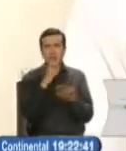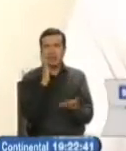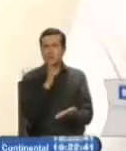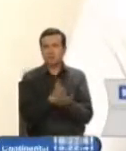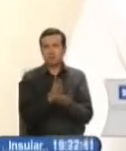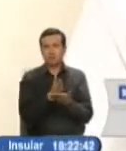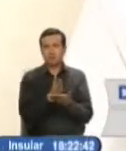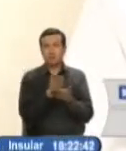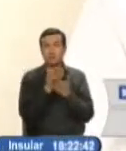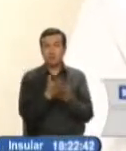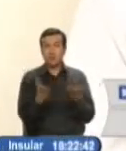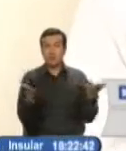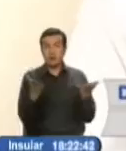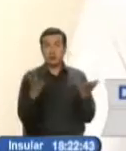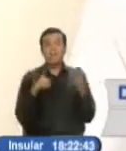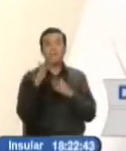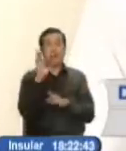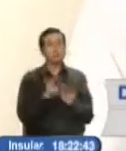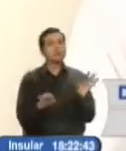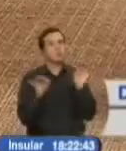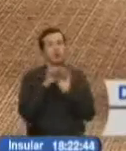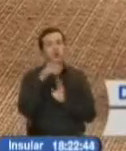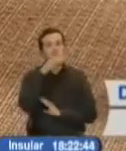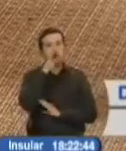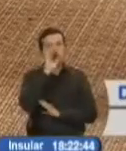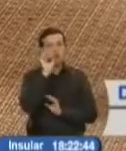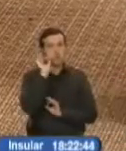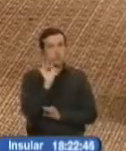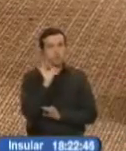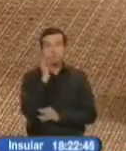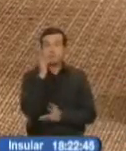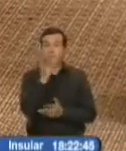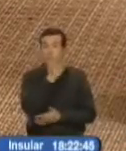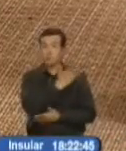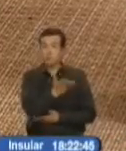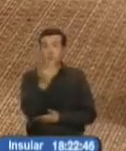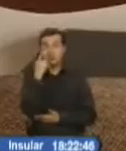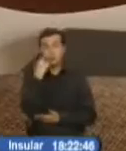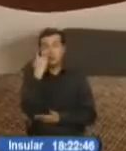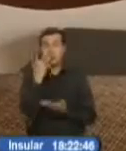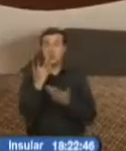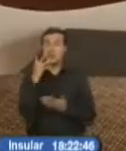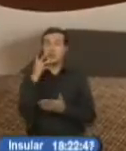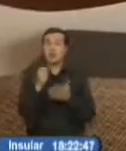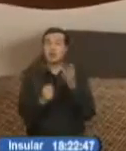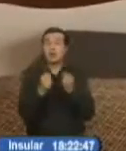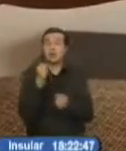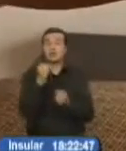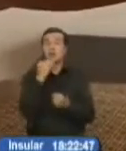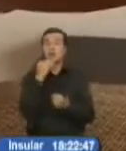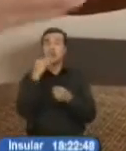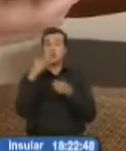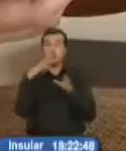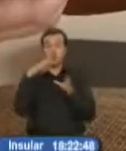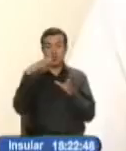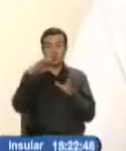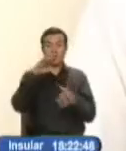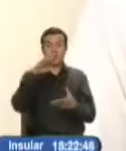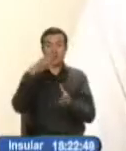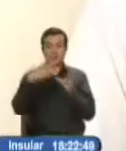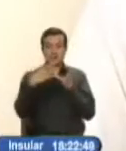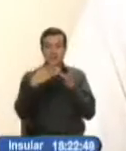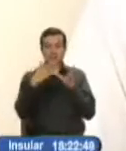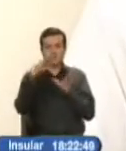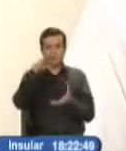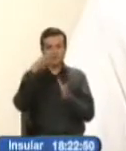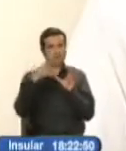básicamente, es la más segura de consumir. Y de ser posible, optar por aquella leche que se comercializa en envases de cartón. Es